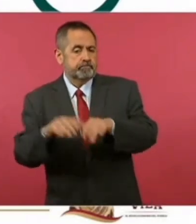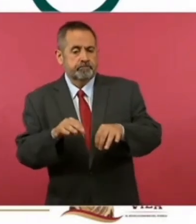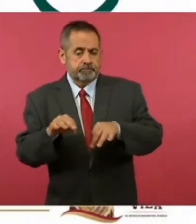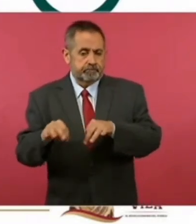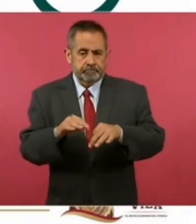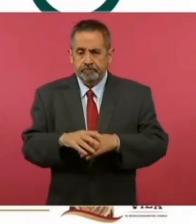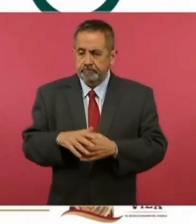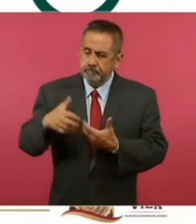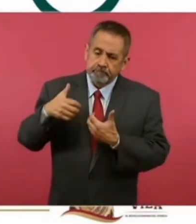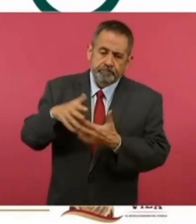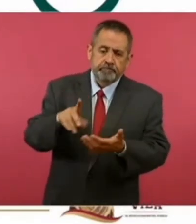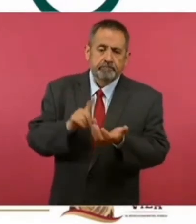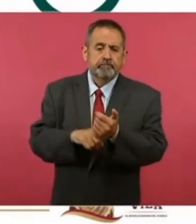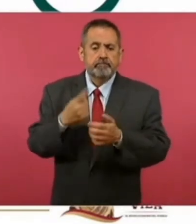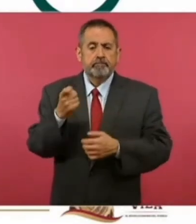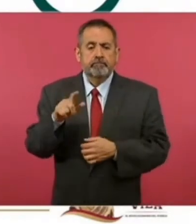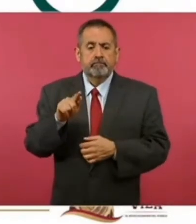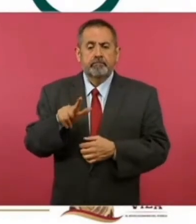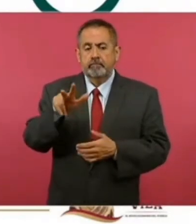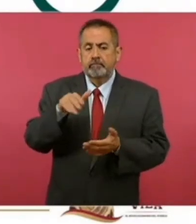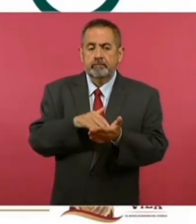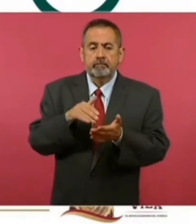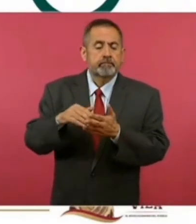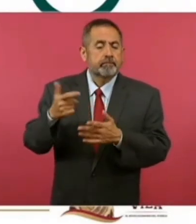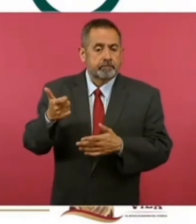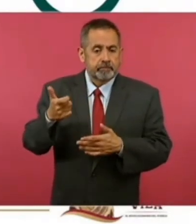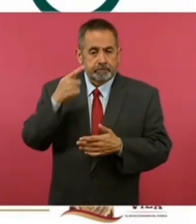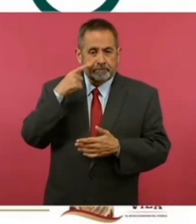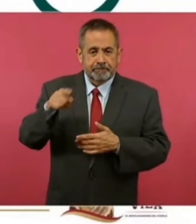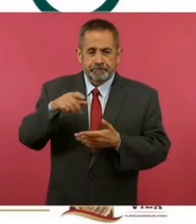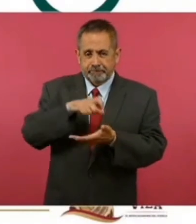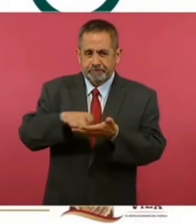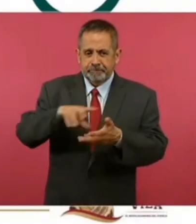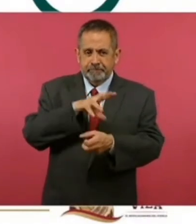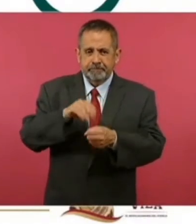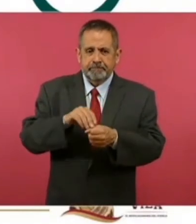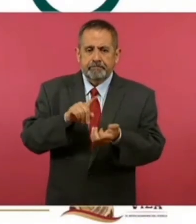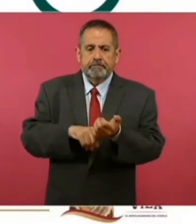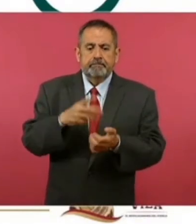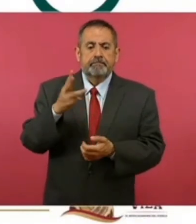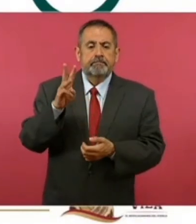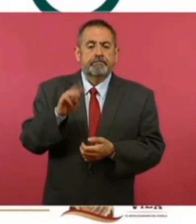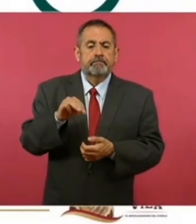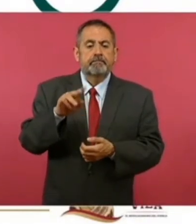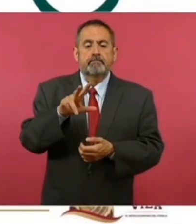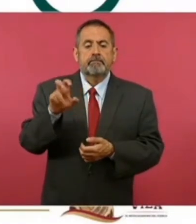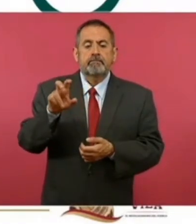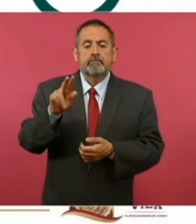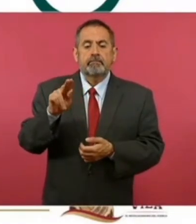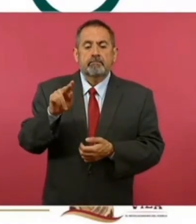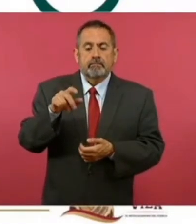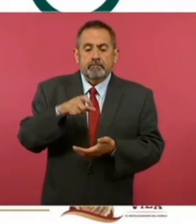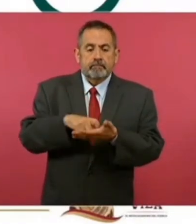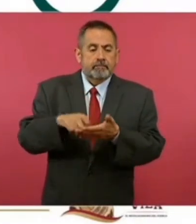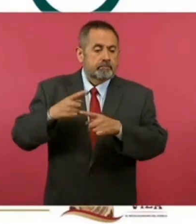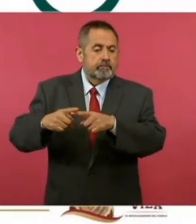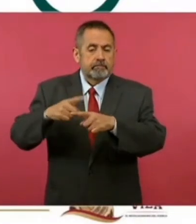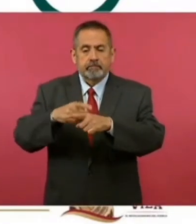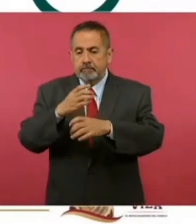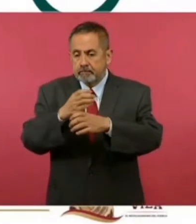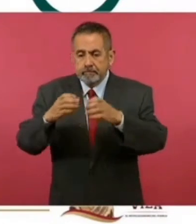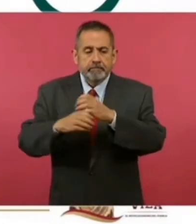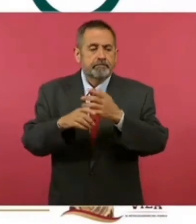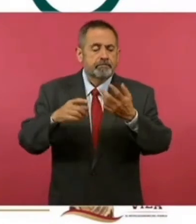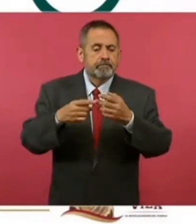hay una inversión de 178 millones de pesos en la adquisición de tres mil ochocientos ochenta equipos médicos entre